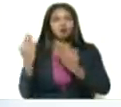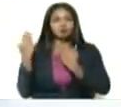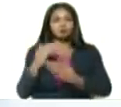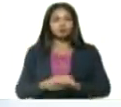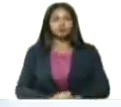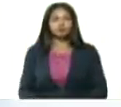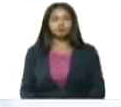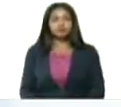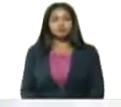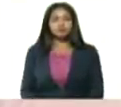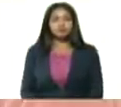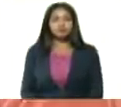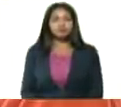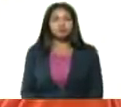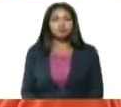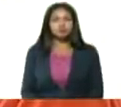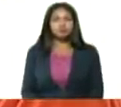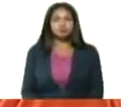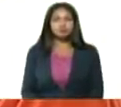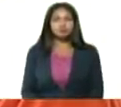Mao.